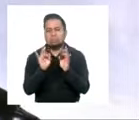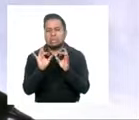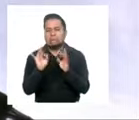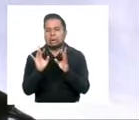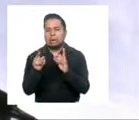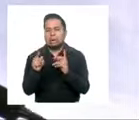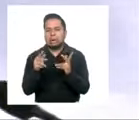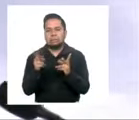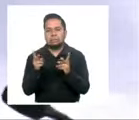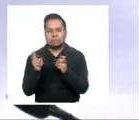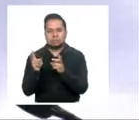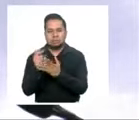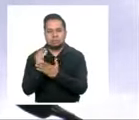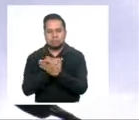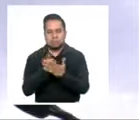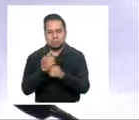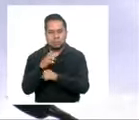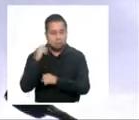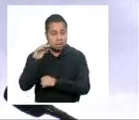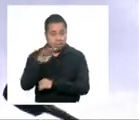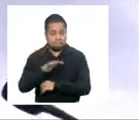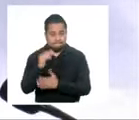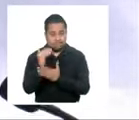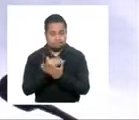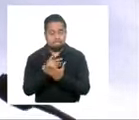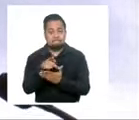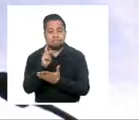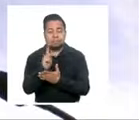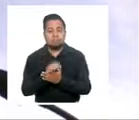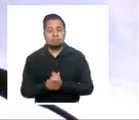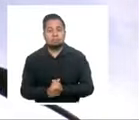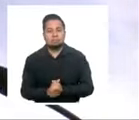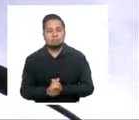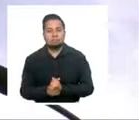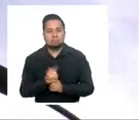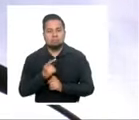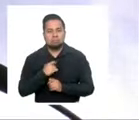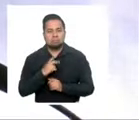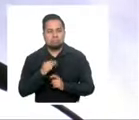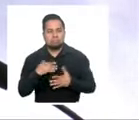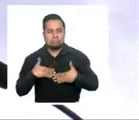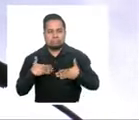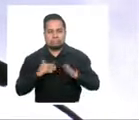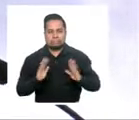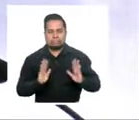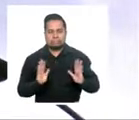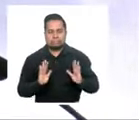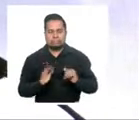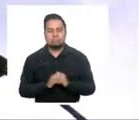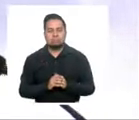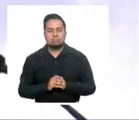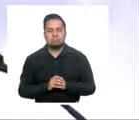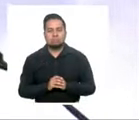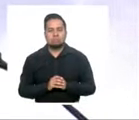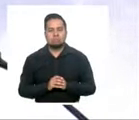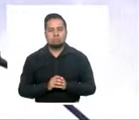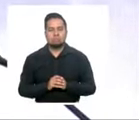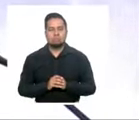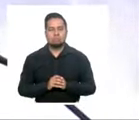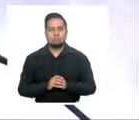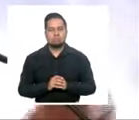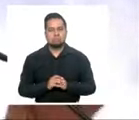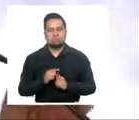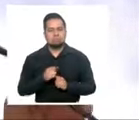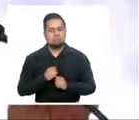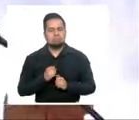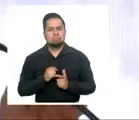incidencias delictivas en nuestro estado. Sin embargo, no nos confiamos, no nos atamos